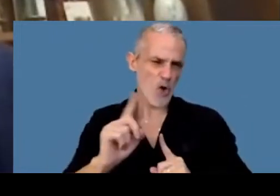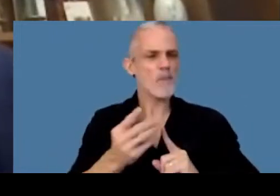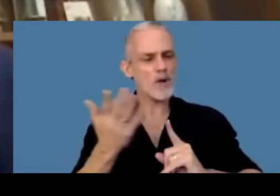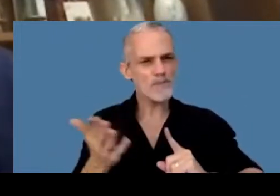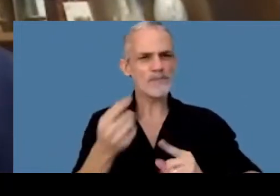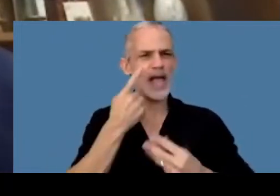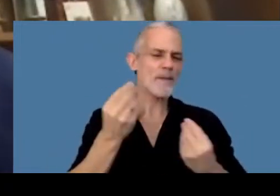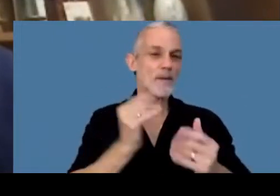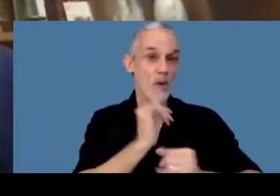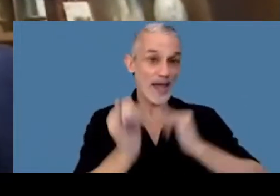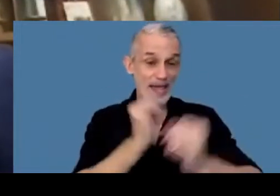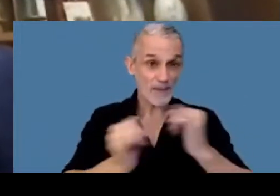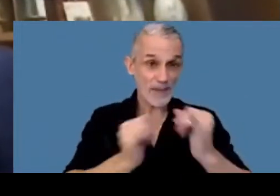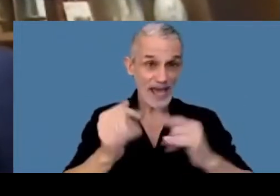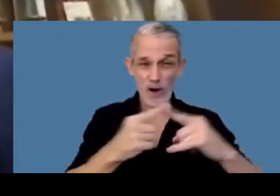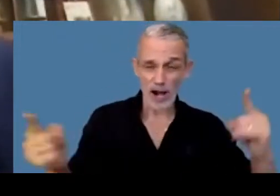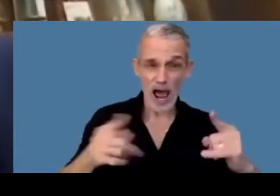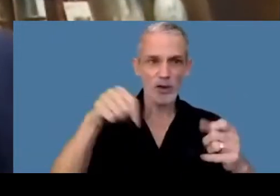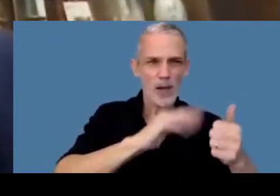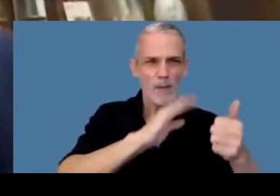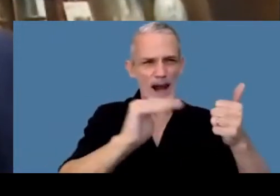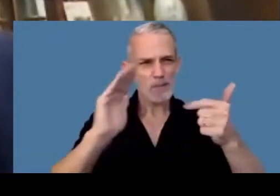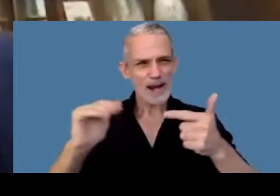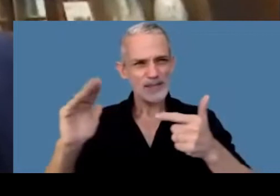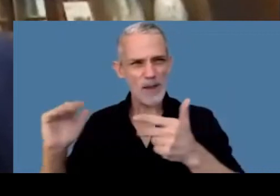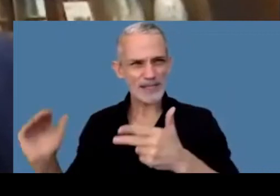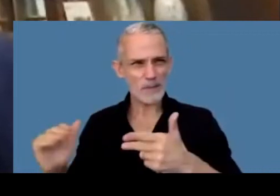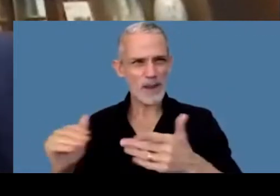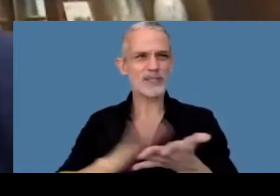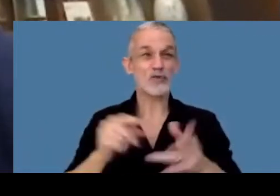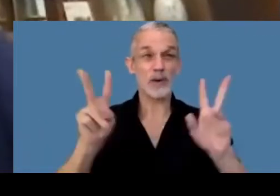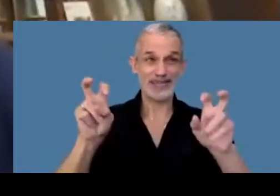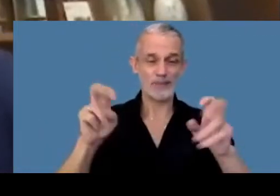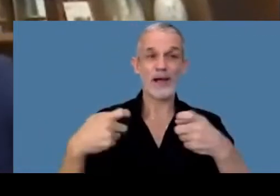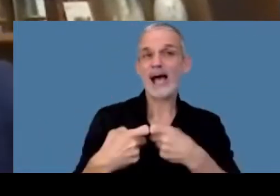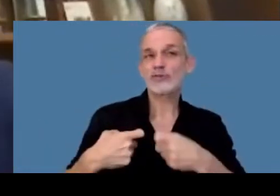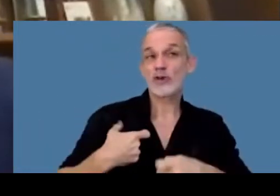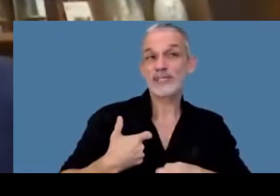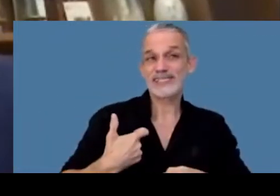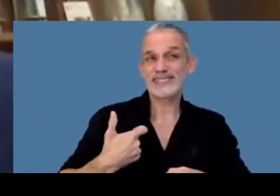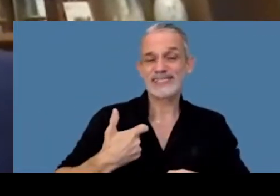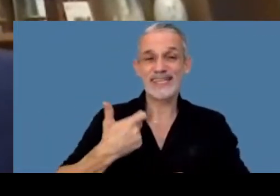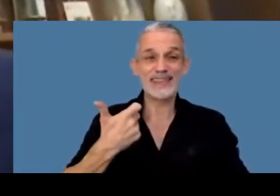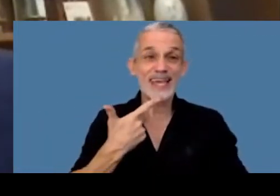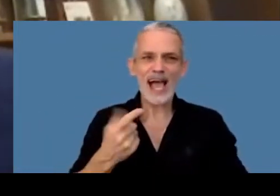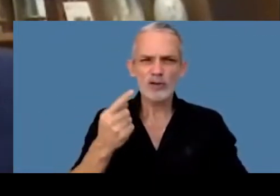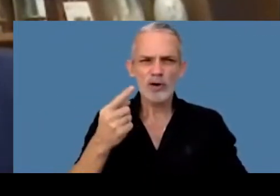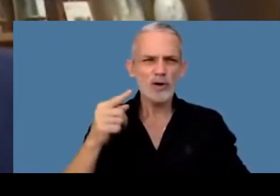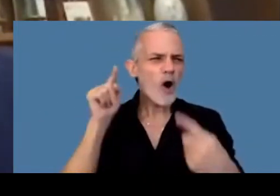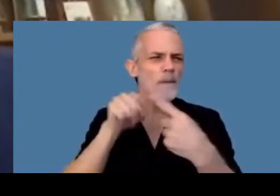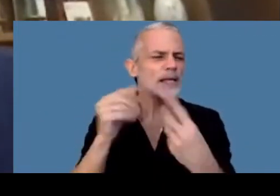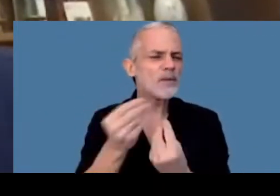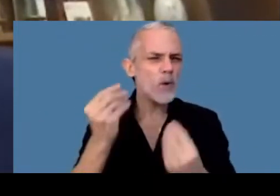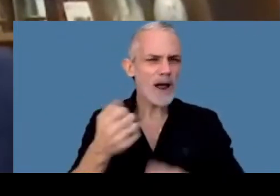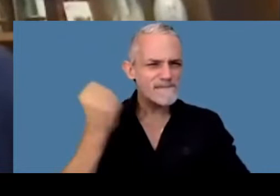explicarlo a lo largo de este ciclo sobre eso. O sea, las asociaciones sindicales tienen una vocación de seguir